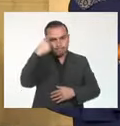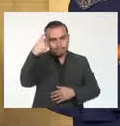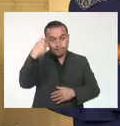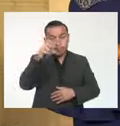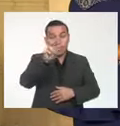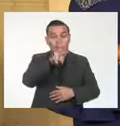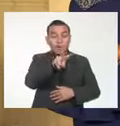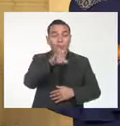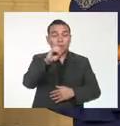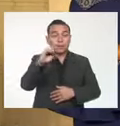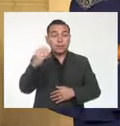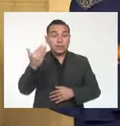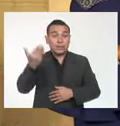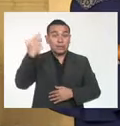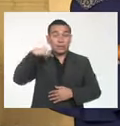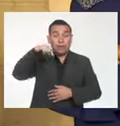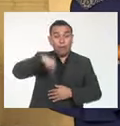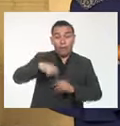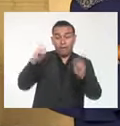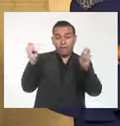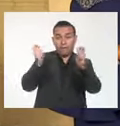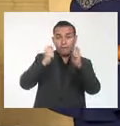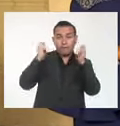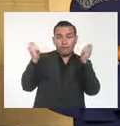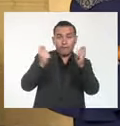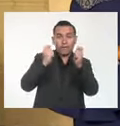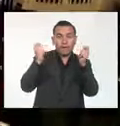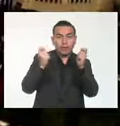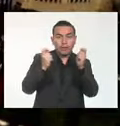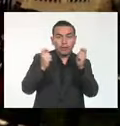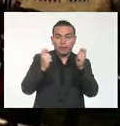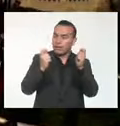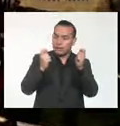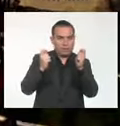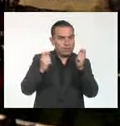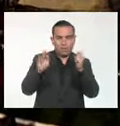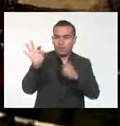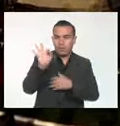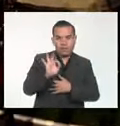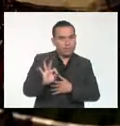Los 200 años que hoy conmemoramos no fueron los mejores.